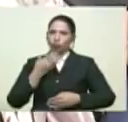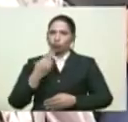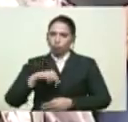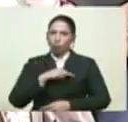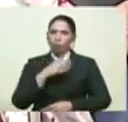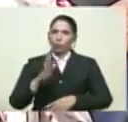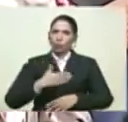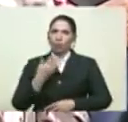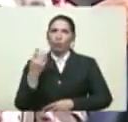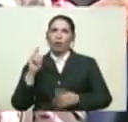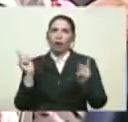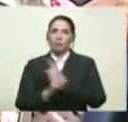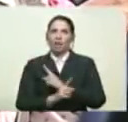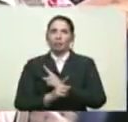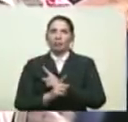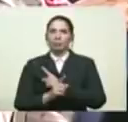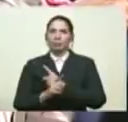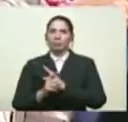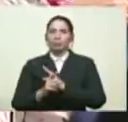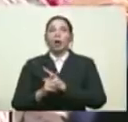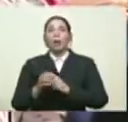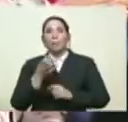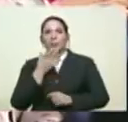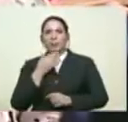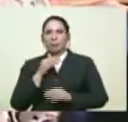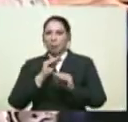aumentándole los precios a la gente.